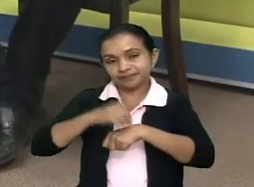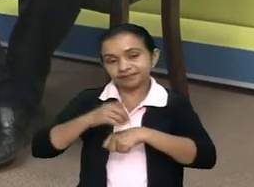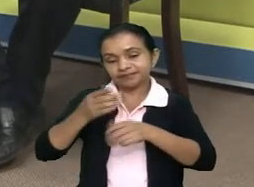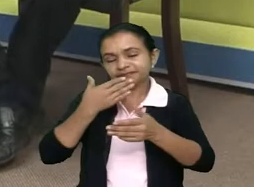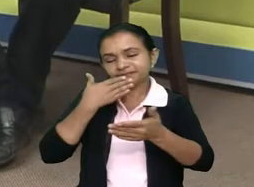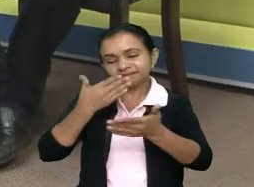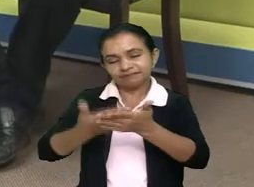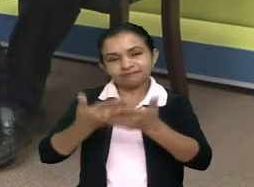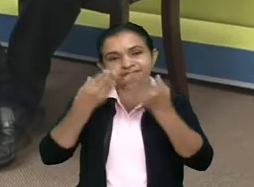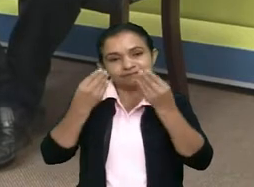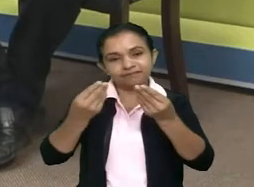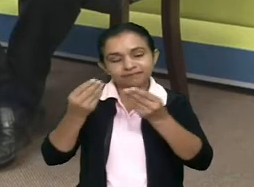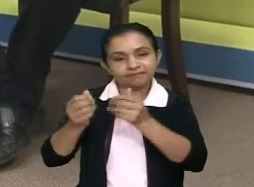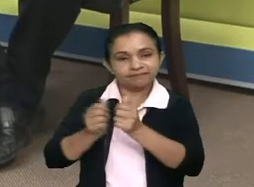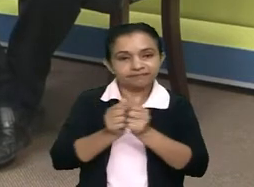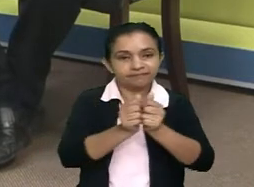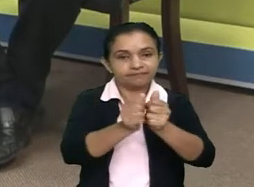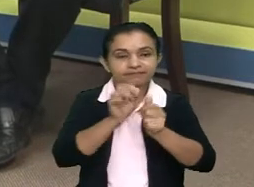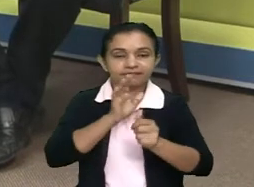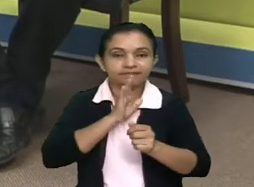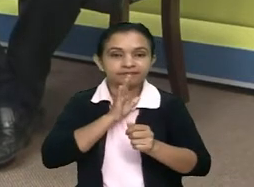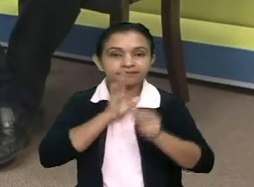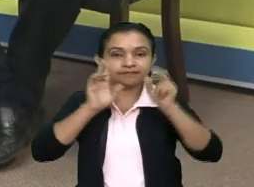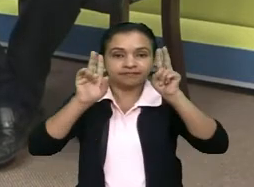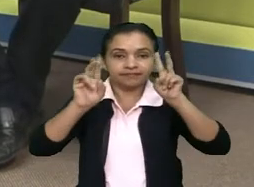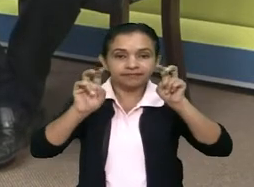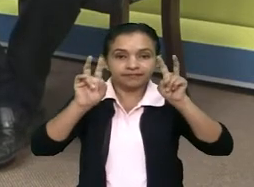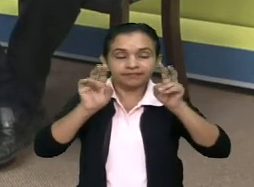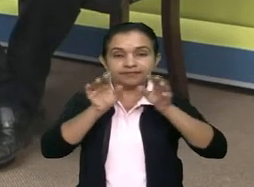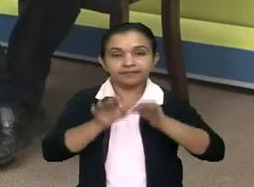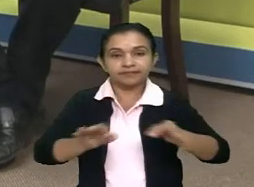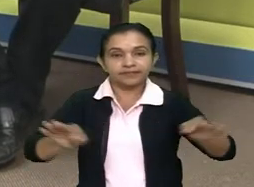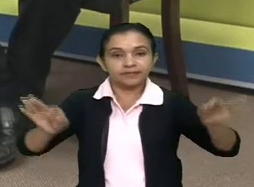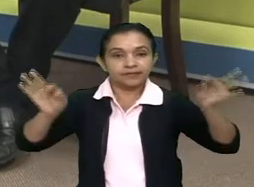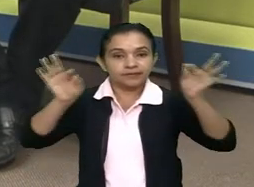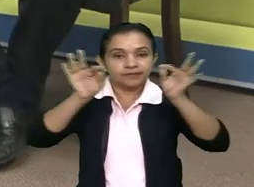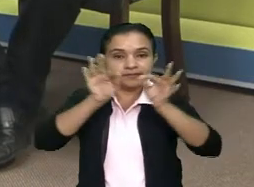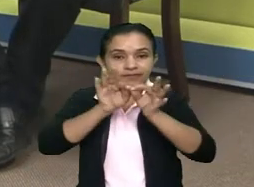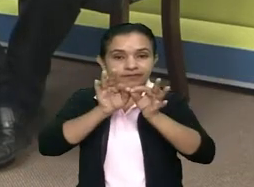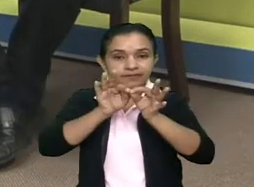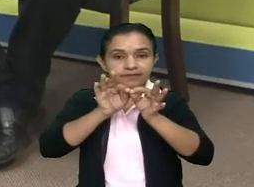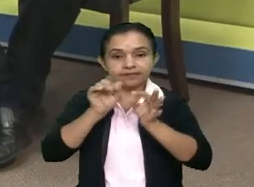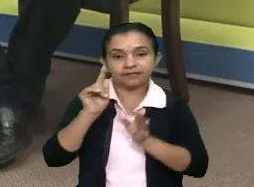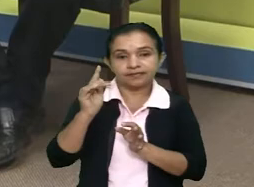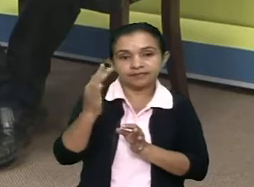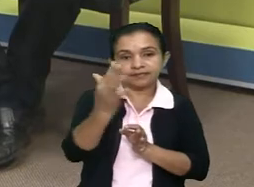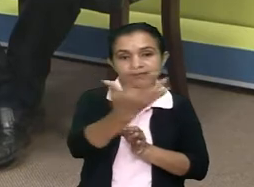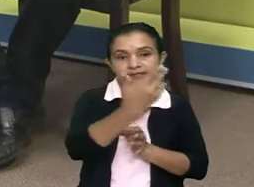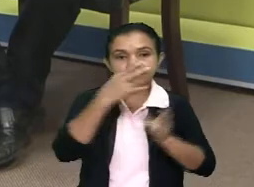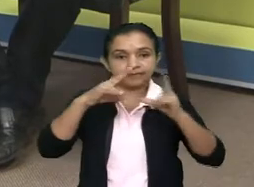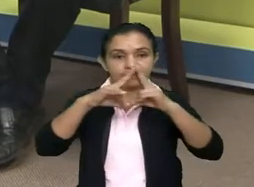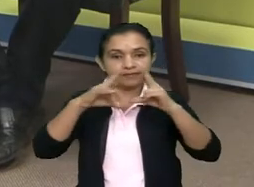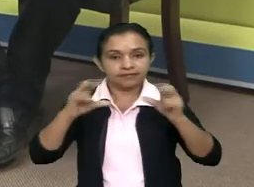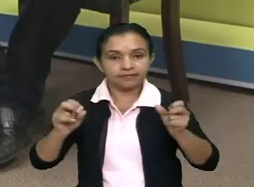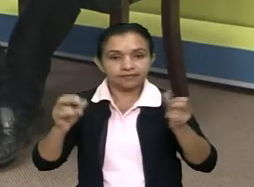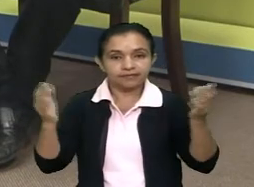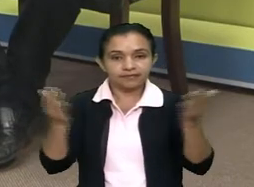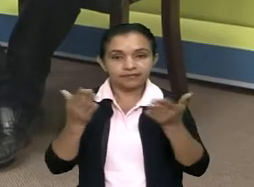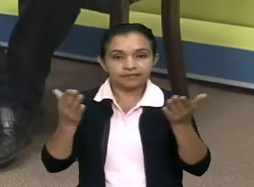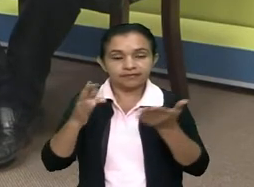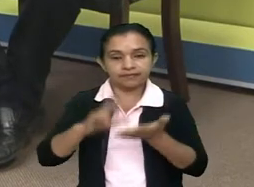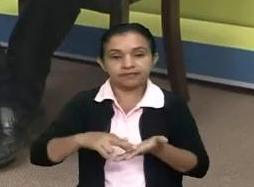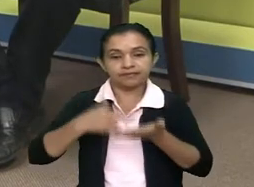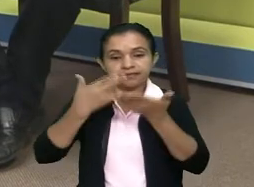en este programa para hablar de este tema es tan importante para todos los nicaragüenses como es la donación